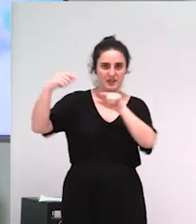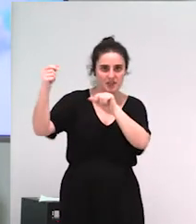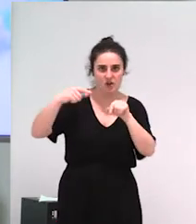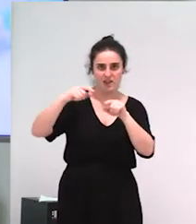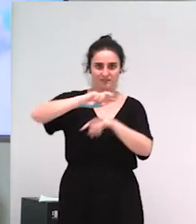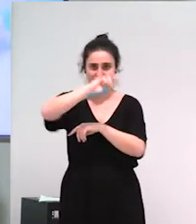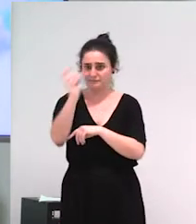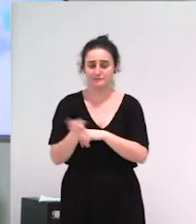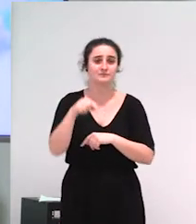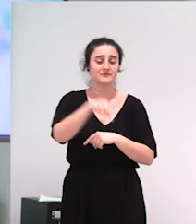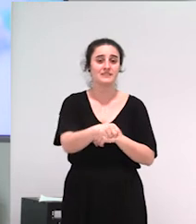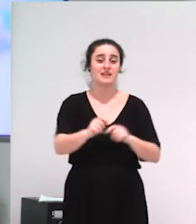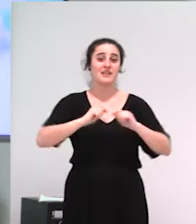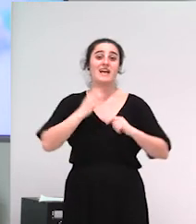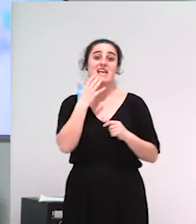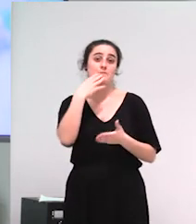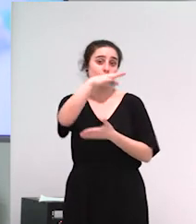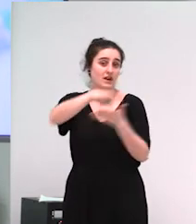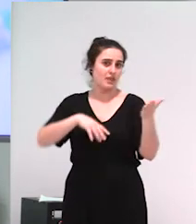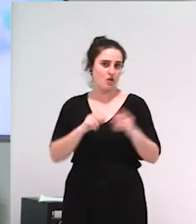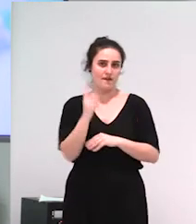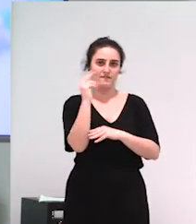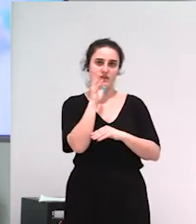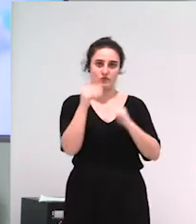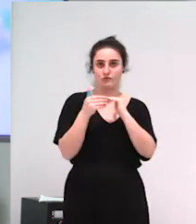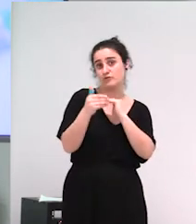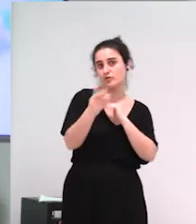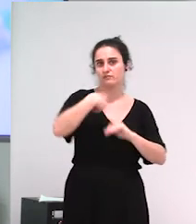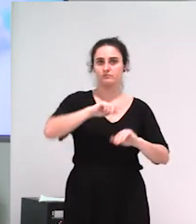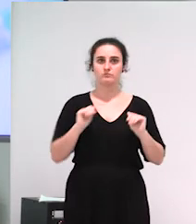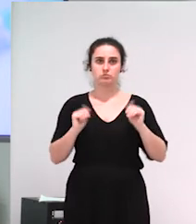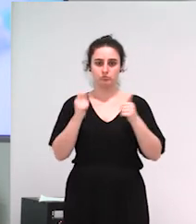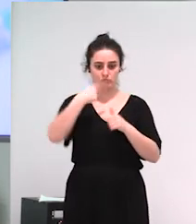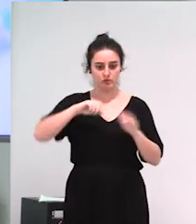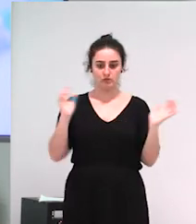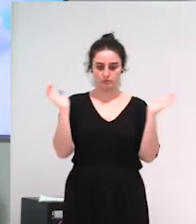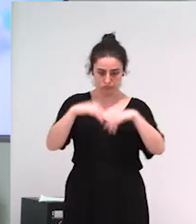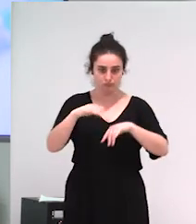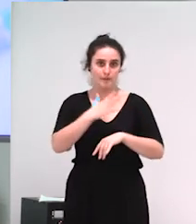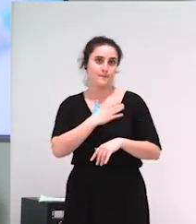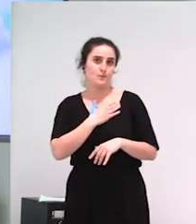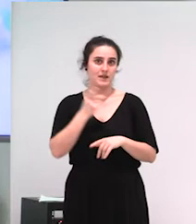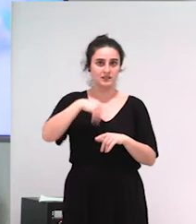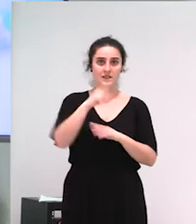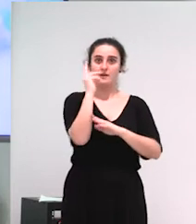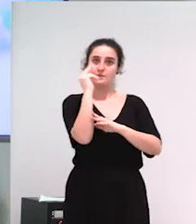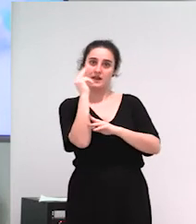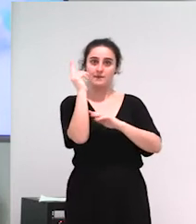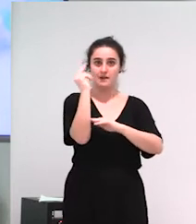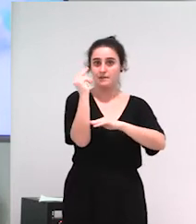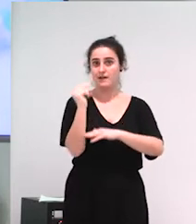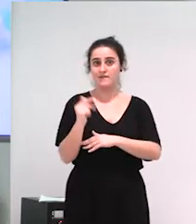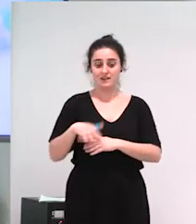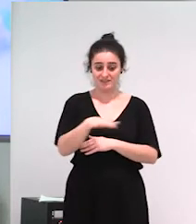poner un ejemplo, Fridays for Future en Barcelona, cuando empezó, no solo hacíamos las concentraciones propias de los viernes delante